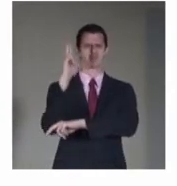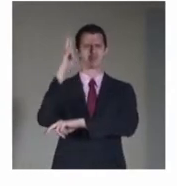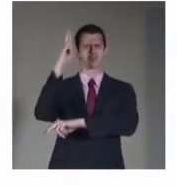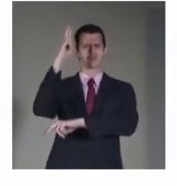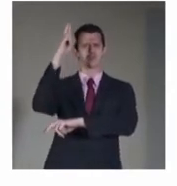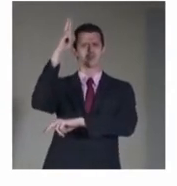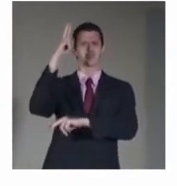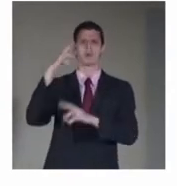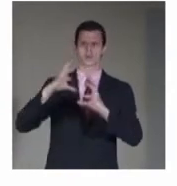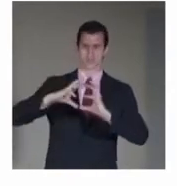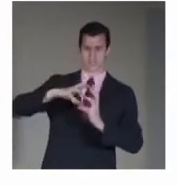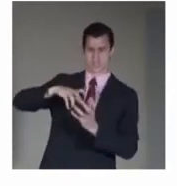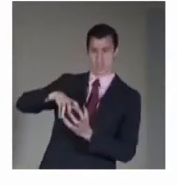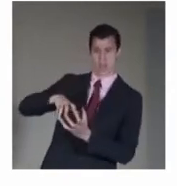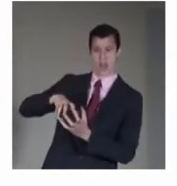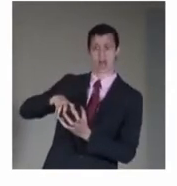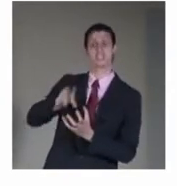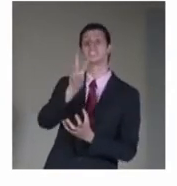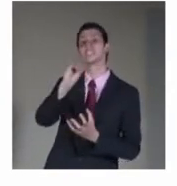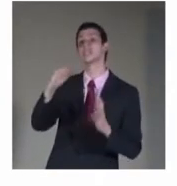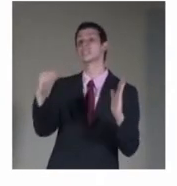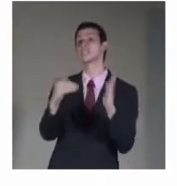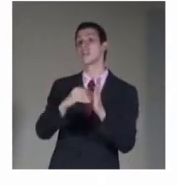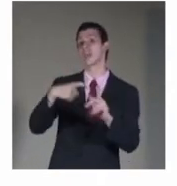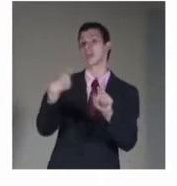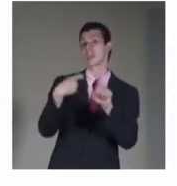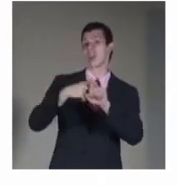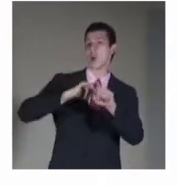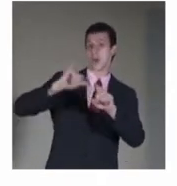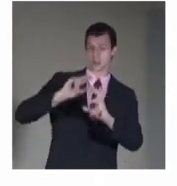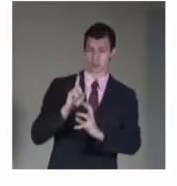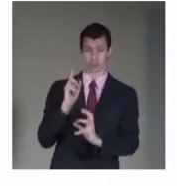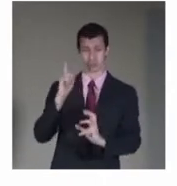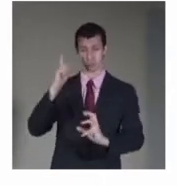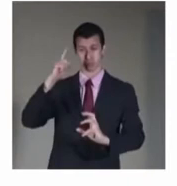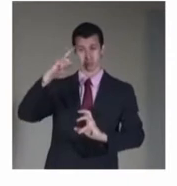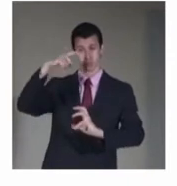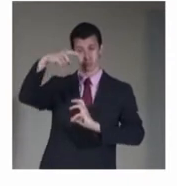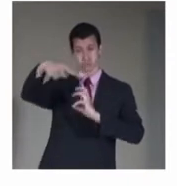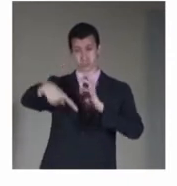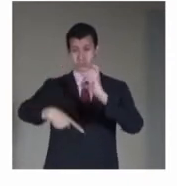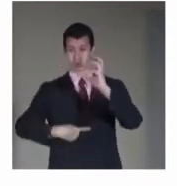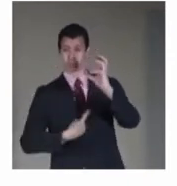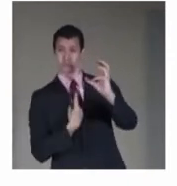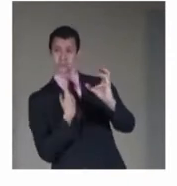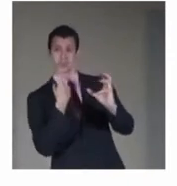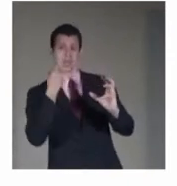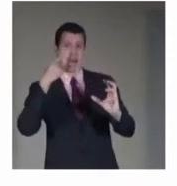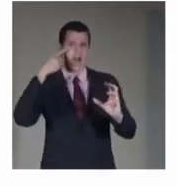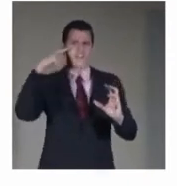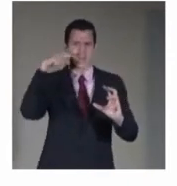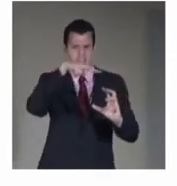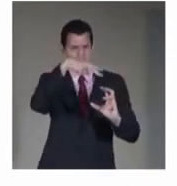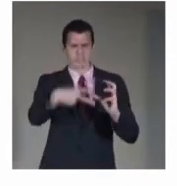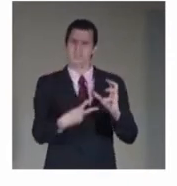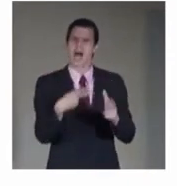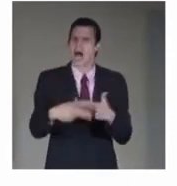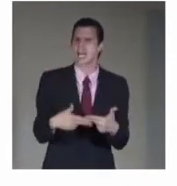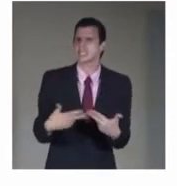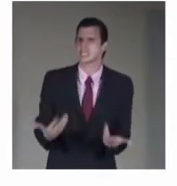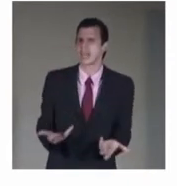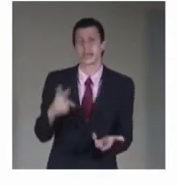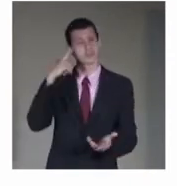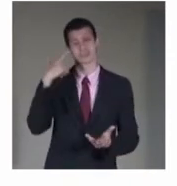kilómetros sobre la tierra hay que ver estas cosas que son como son vuelvo a la frase original del